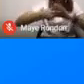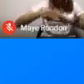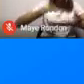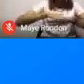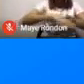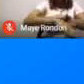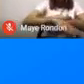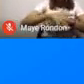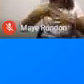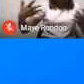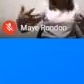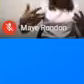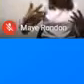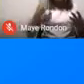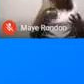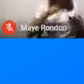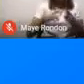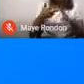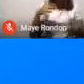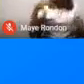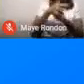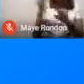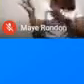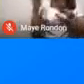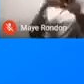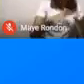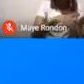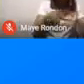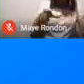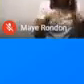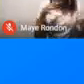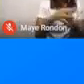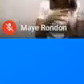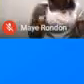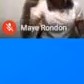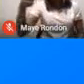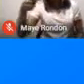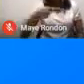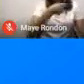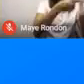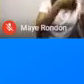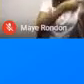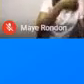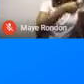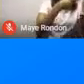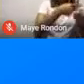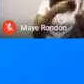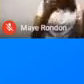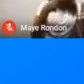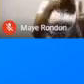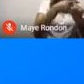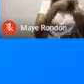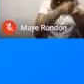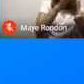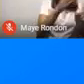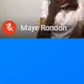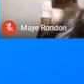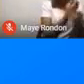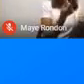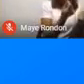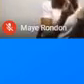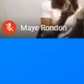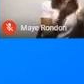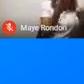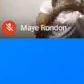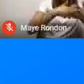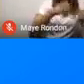en las poblaciones y en los territorios de destino. Positivas y negativas, lógicamente. Positivas en términos económicos, en términos de